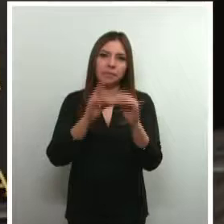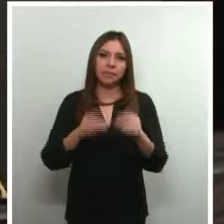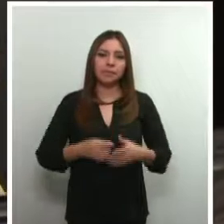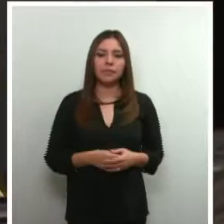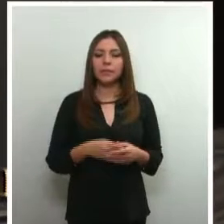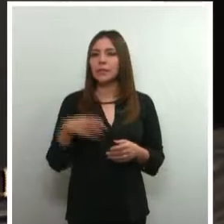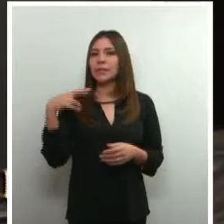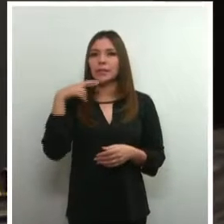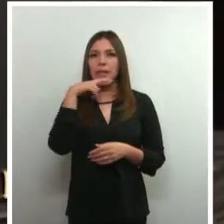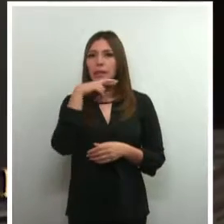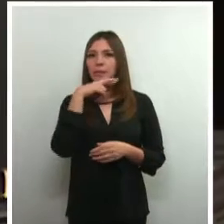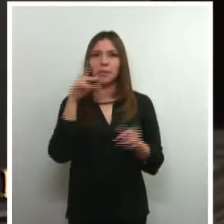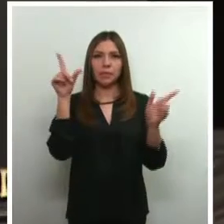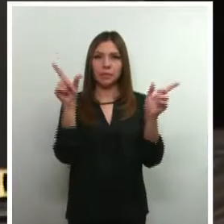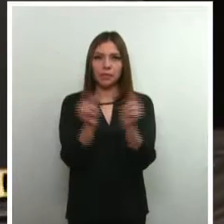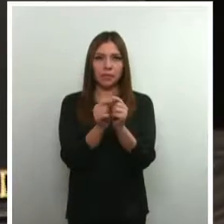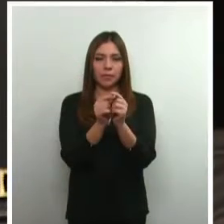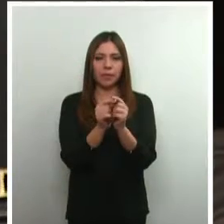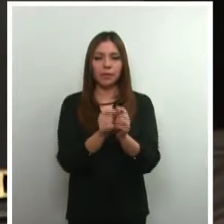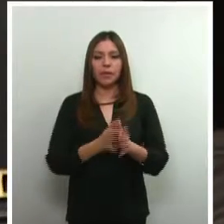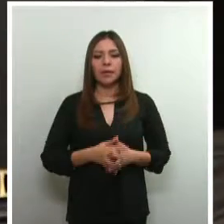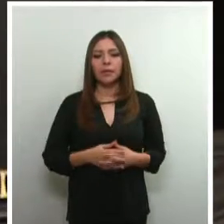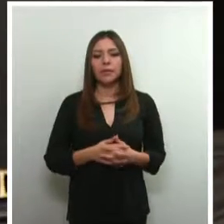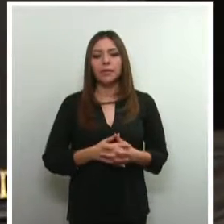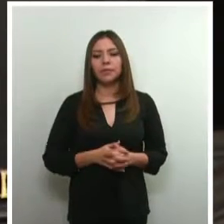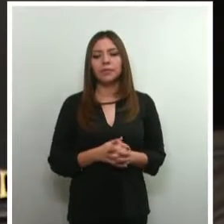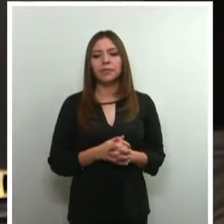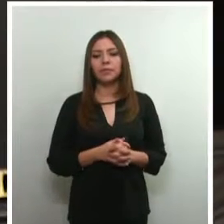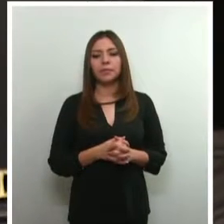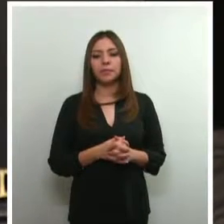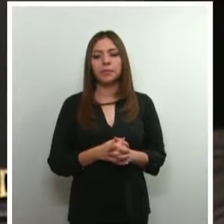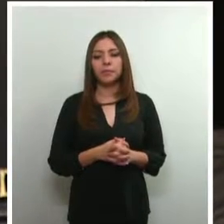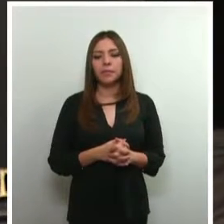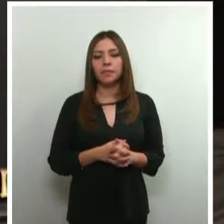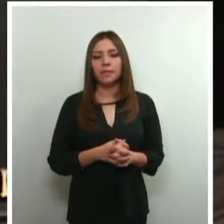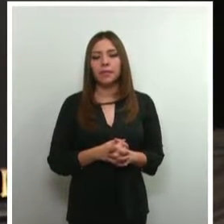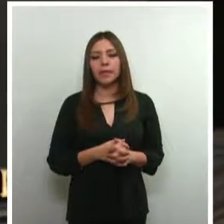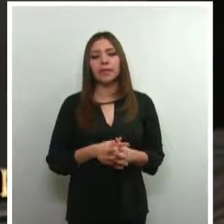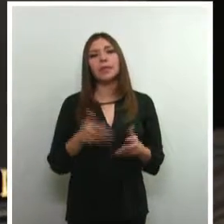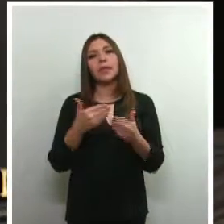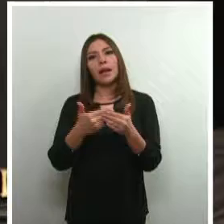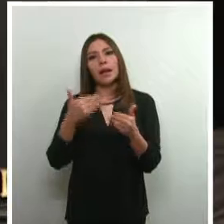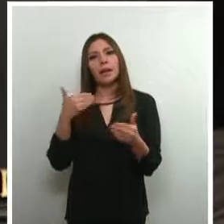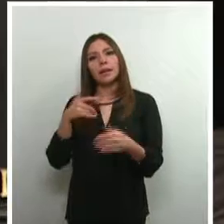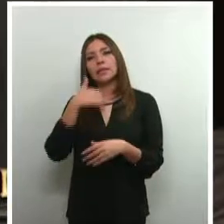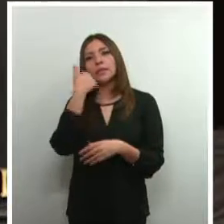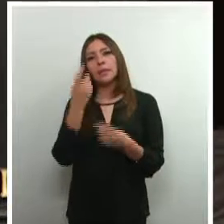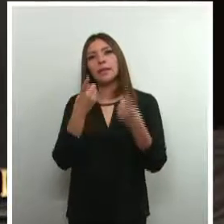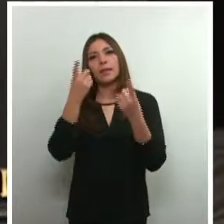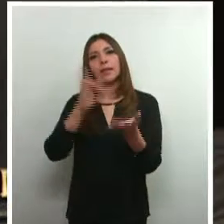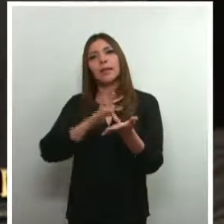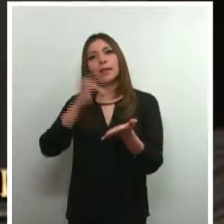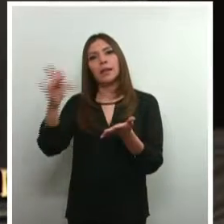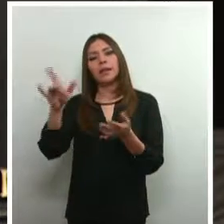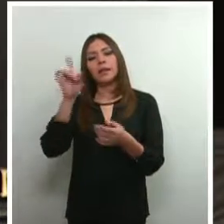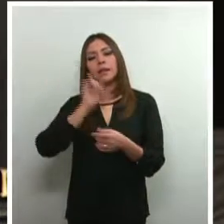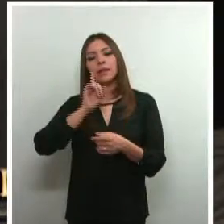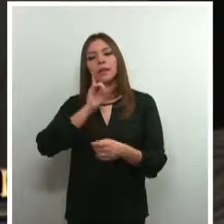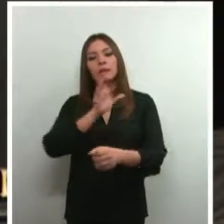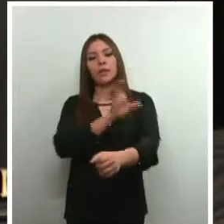ser muy breve, pero antes quiero agradecer a mi